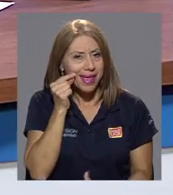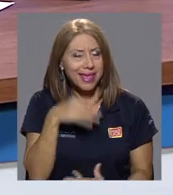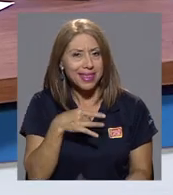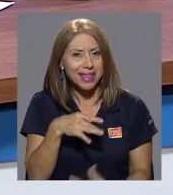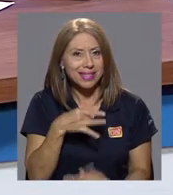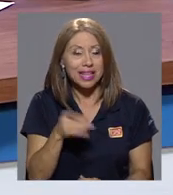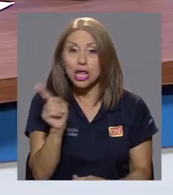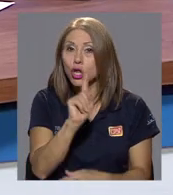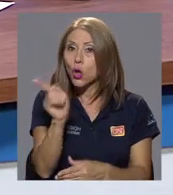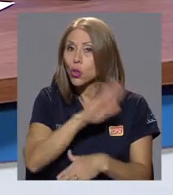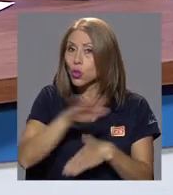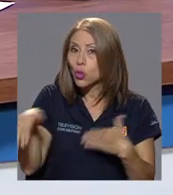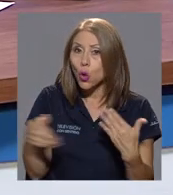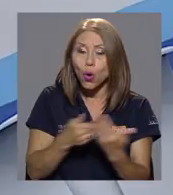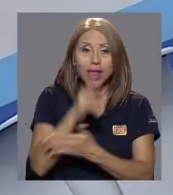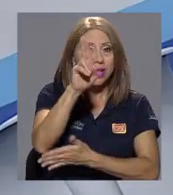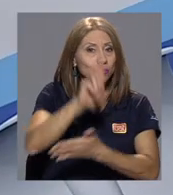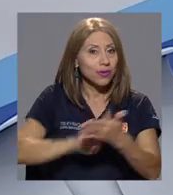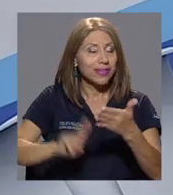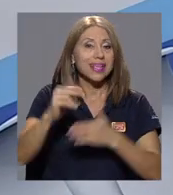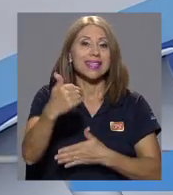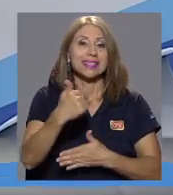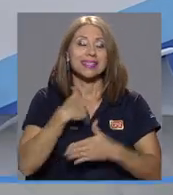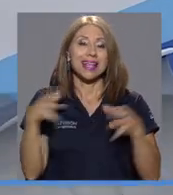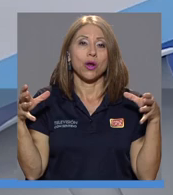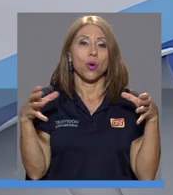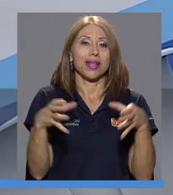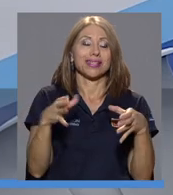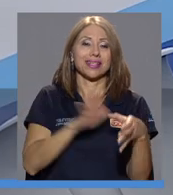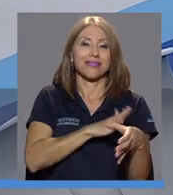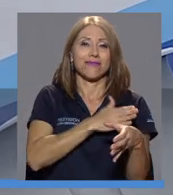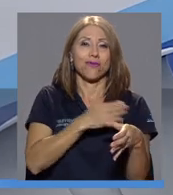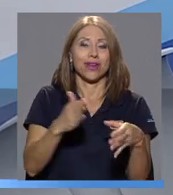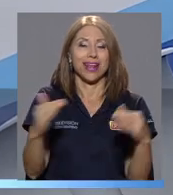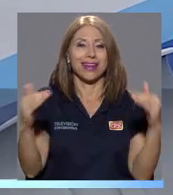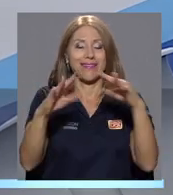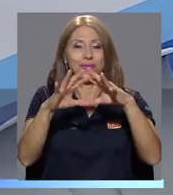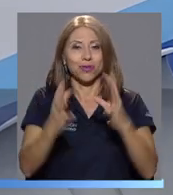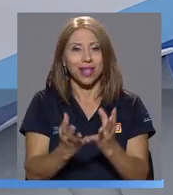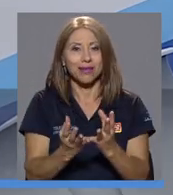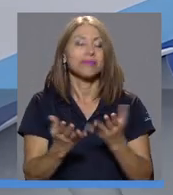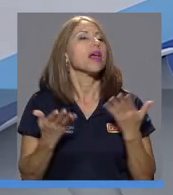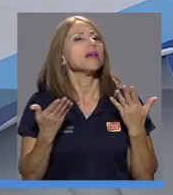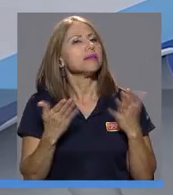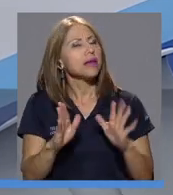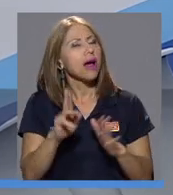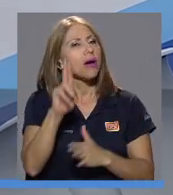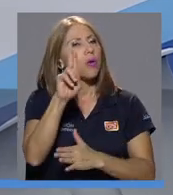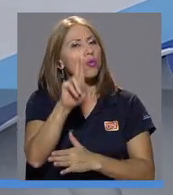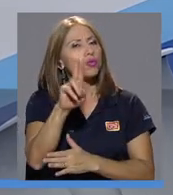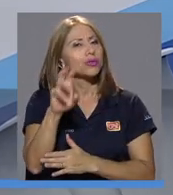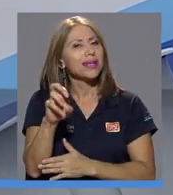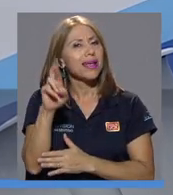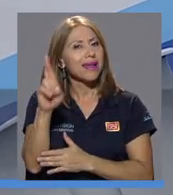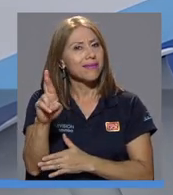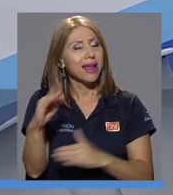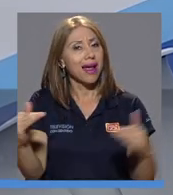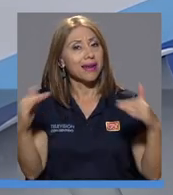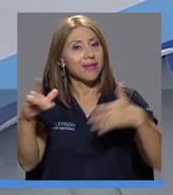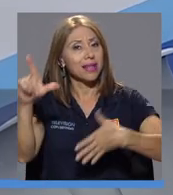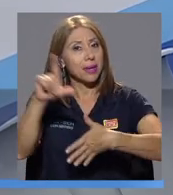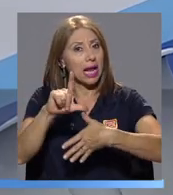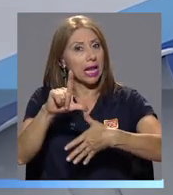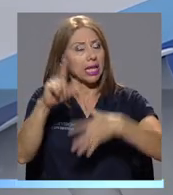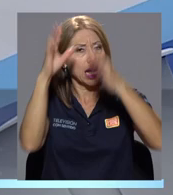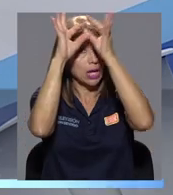mundial tiene una orquesta sinfónica bueno precisamente la universidad de costa rica tiene ya una gran reputación a nivel de américa latina'